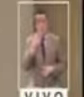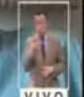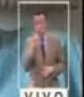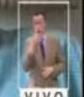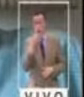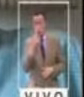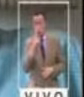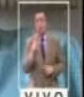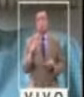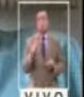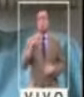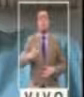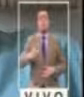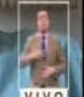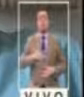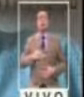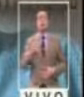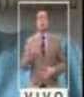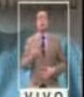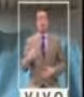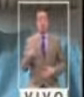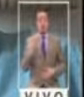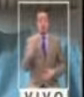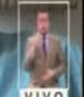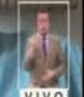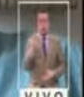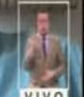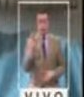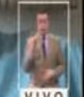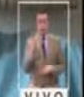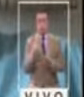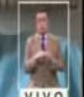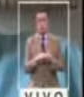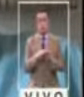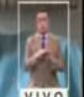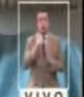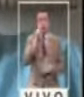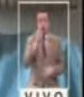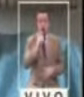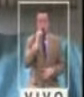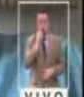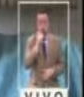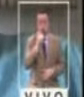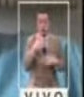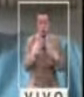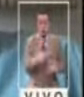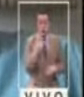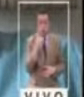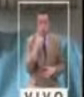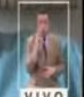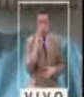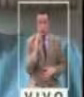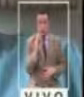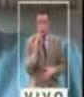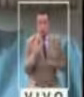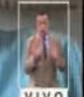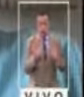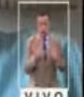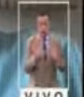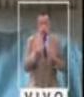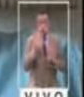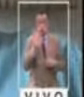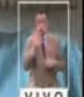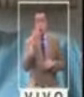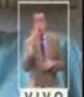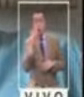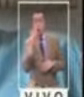arbitraria. Los planes de salud están expresados en unidades de fomento, están siendo reajustados día a día, tú lo pactas en unidades de fomento, pactas 5 UF o 4